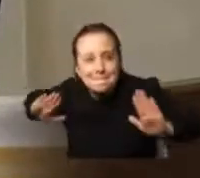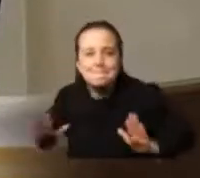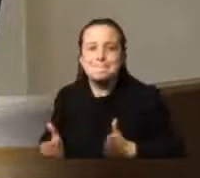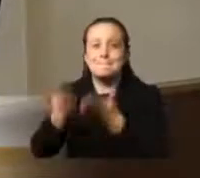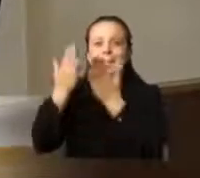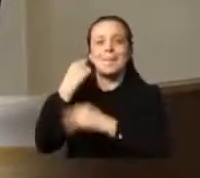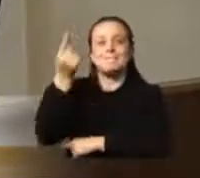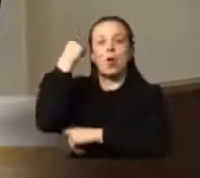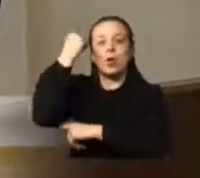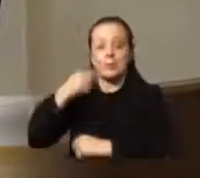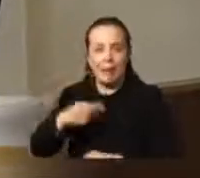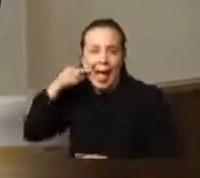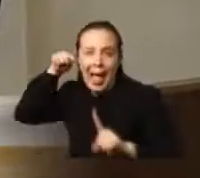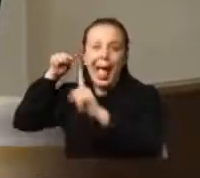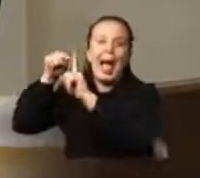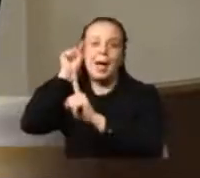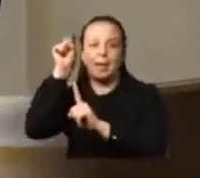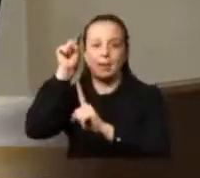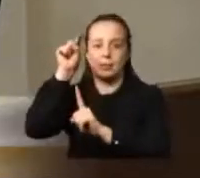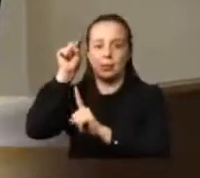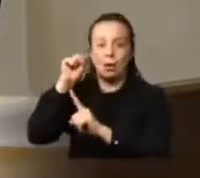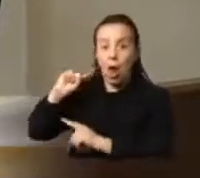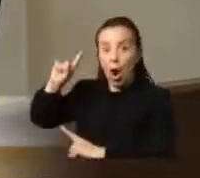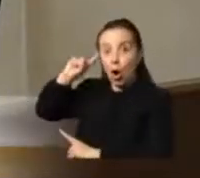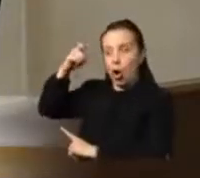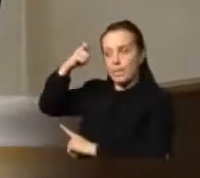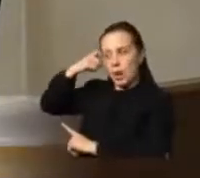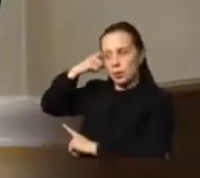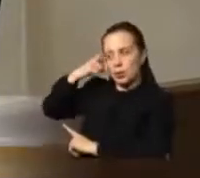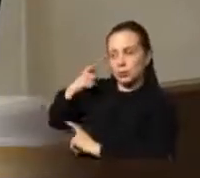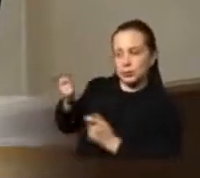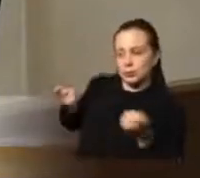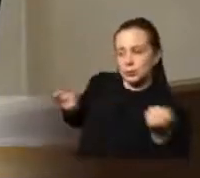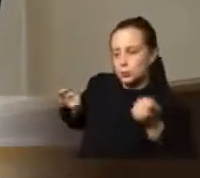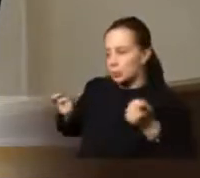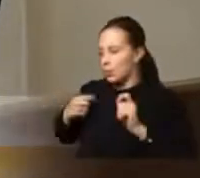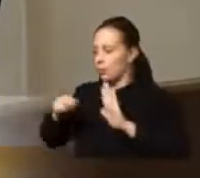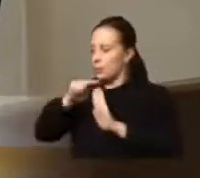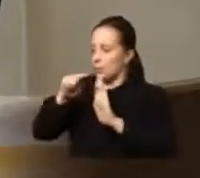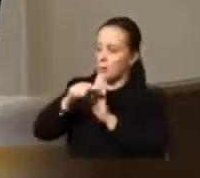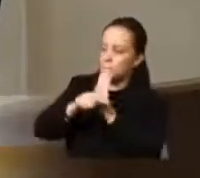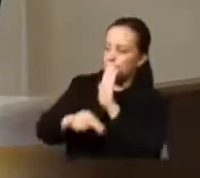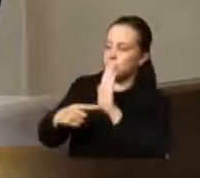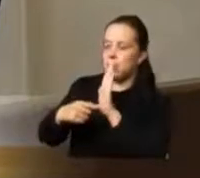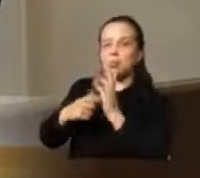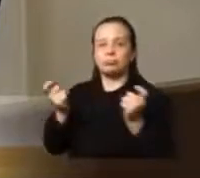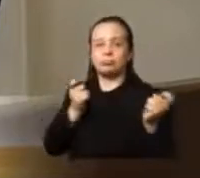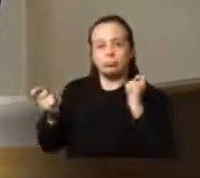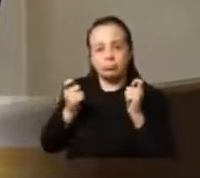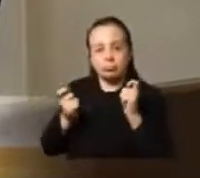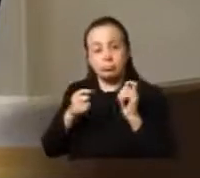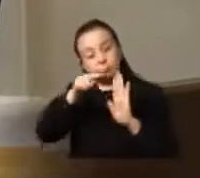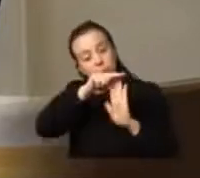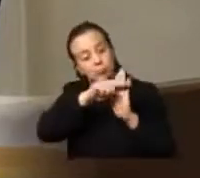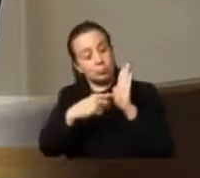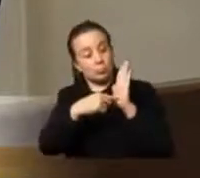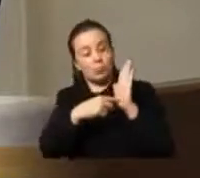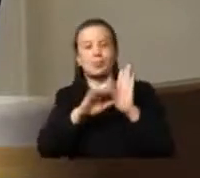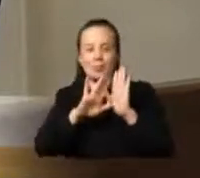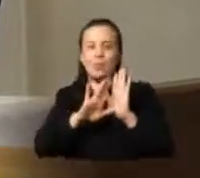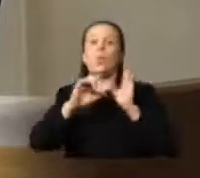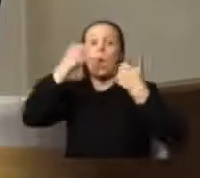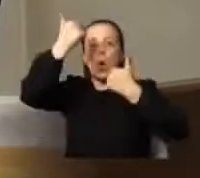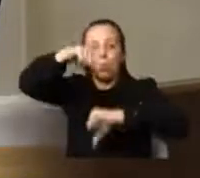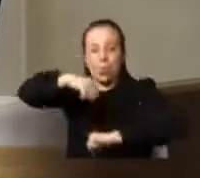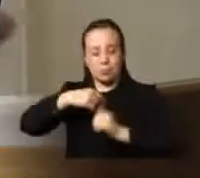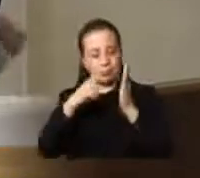la política. El gobierno definirá las medidas y ajustes normativos necesarios con base en los criterios